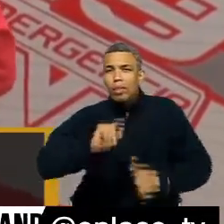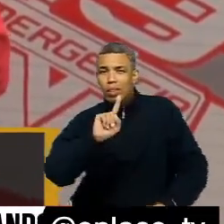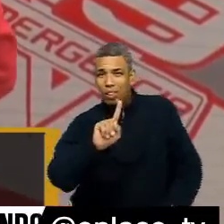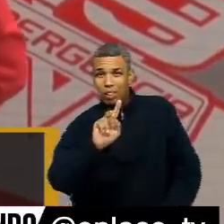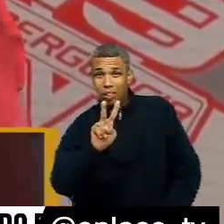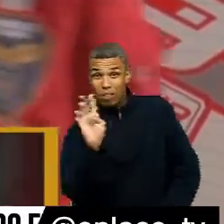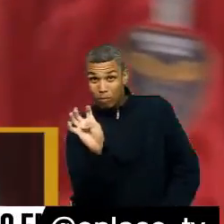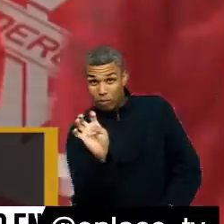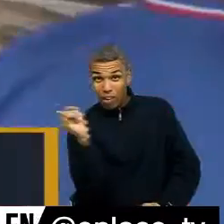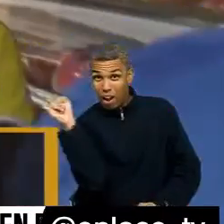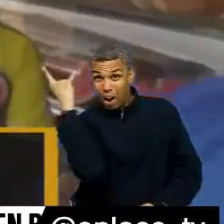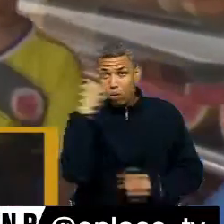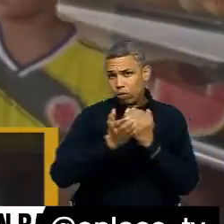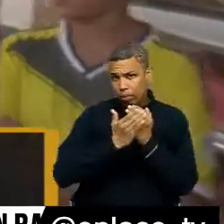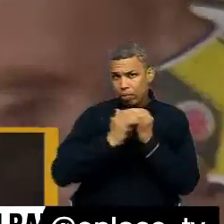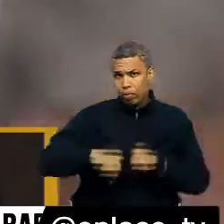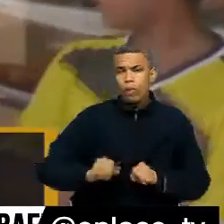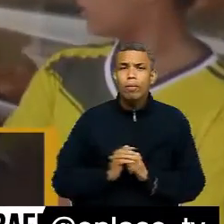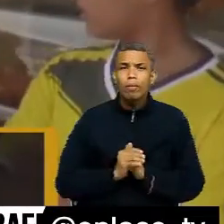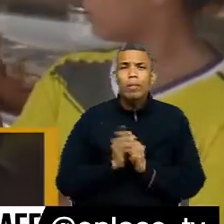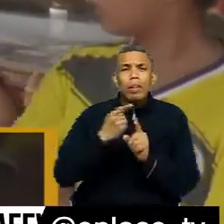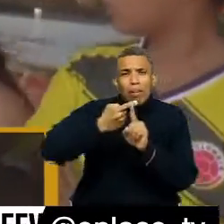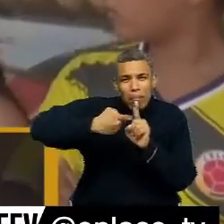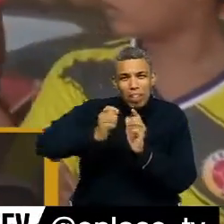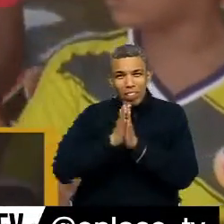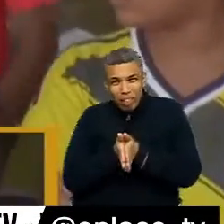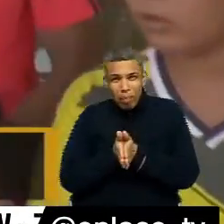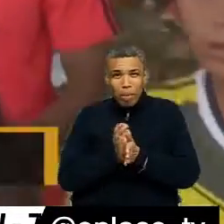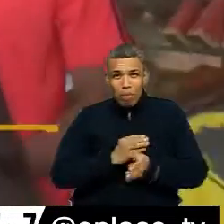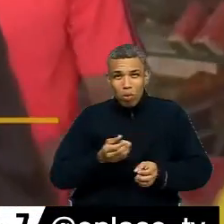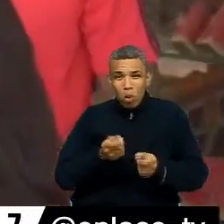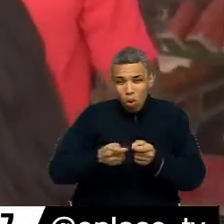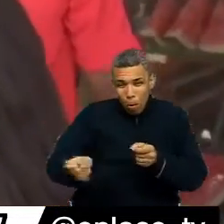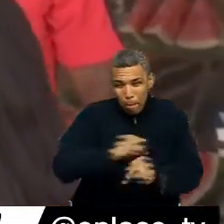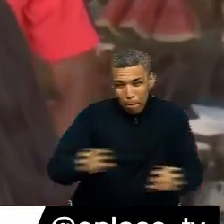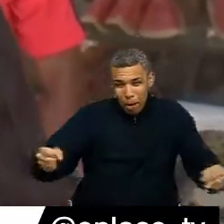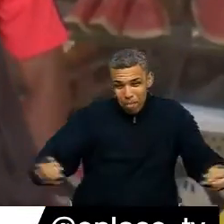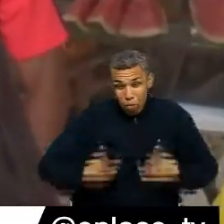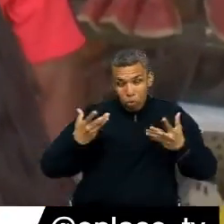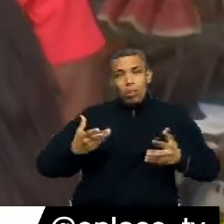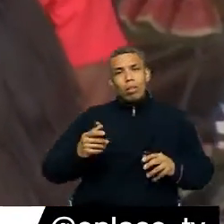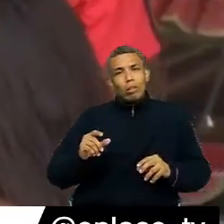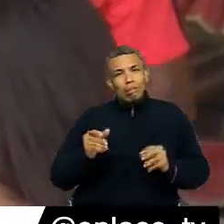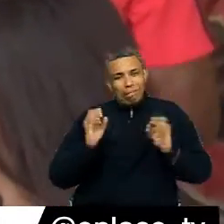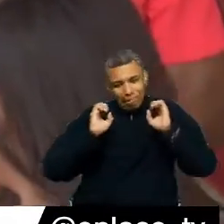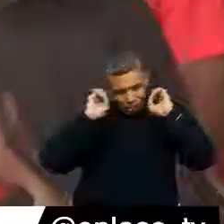personas quemadas, por esta razón continuarán realizando recorridos por todos los rincones de la ciudad.